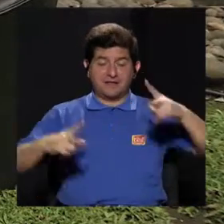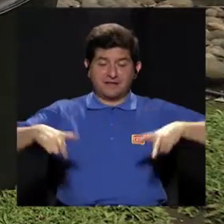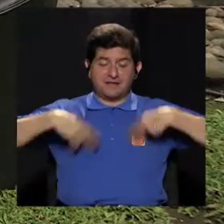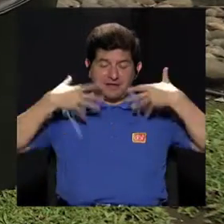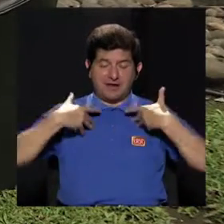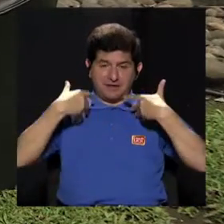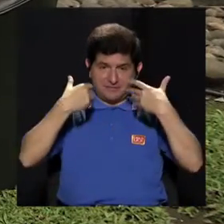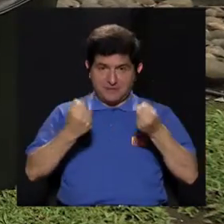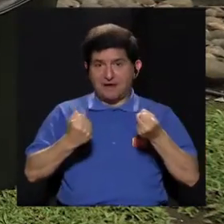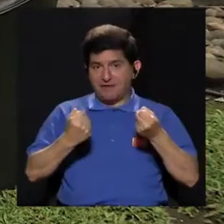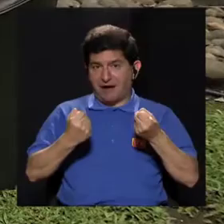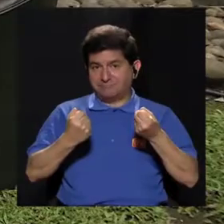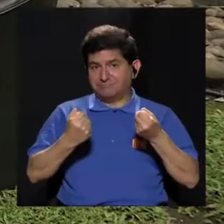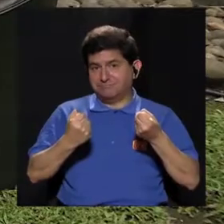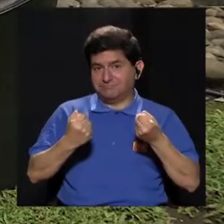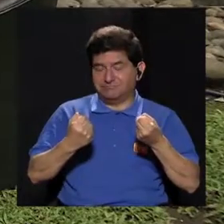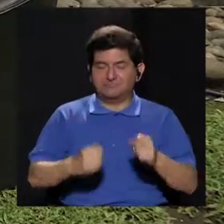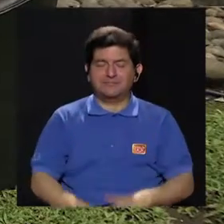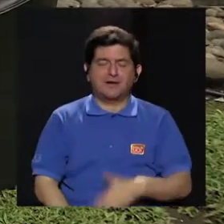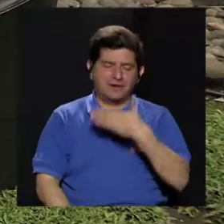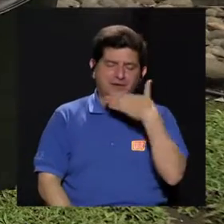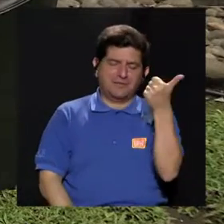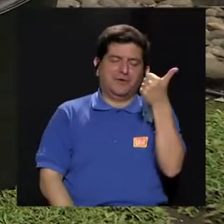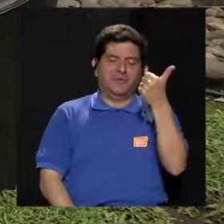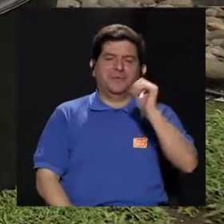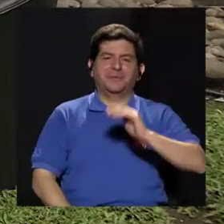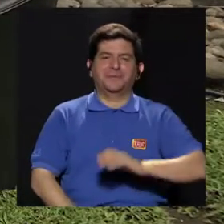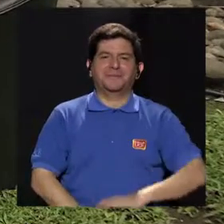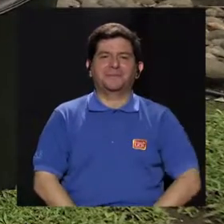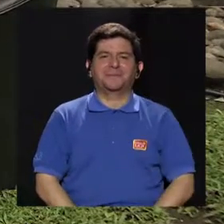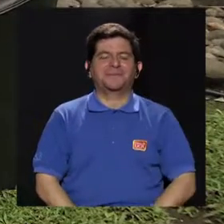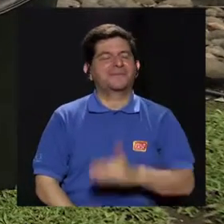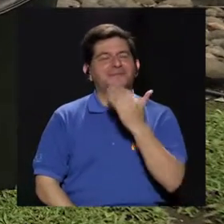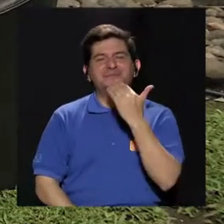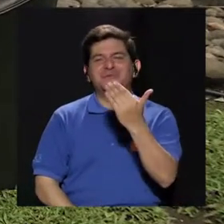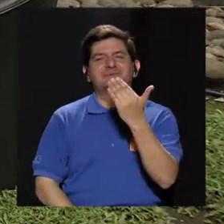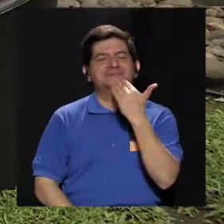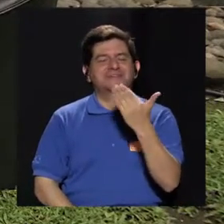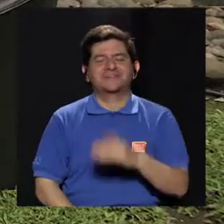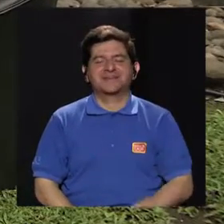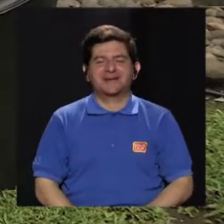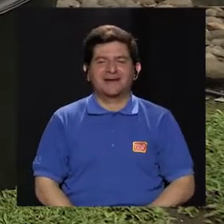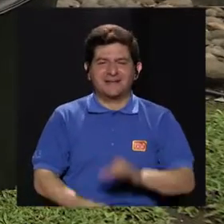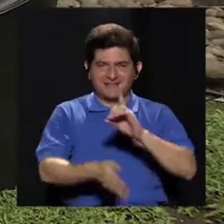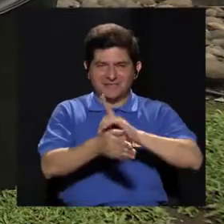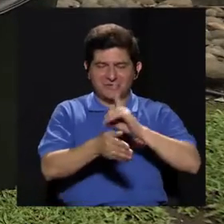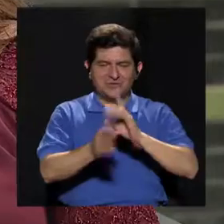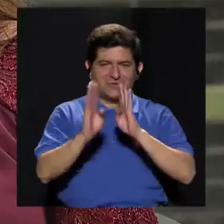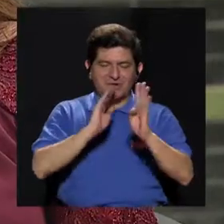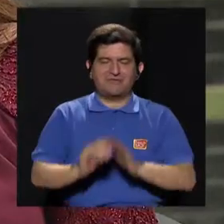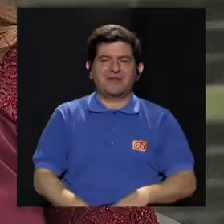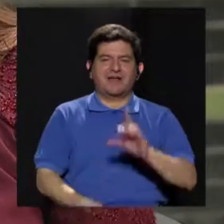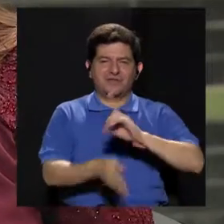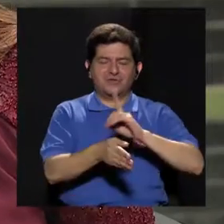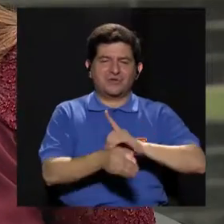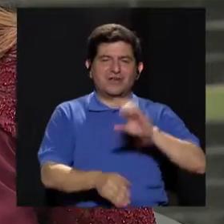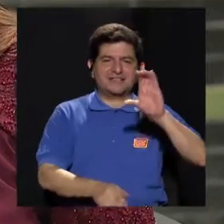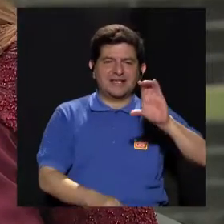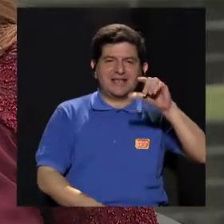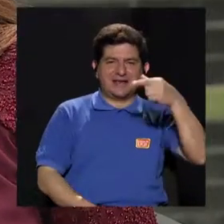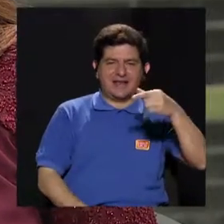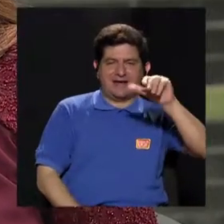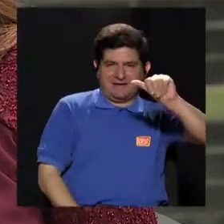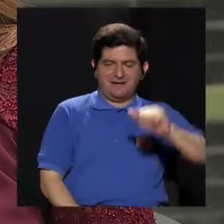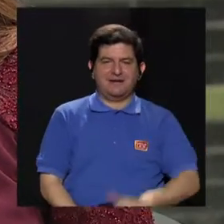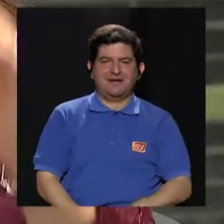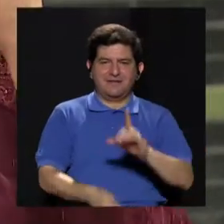y tener una vida saludable. Ser mucho mejor. Mucho mejor. Muchísimas gracias, doctora. Bueno, estuvimos conversando con la doctora